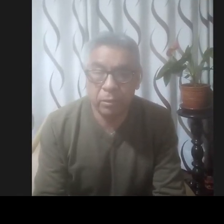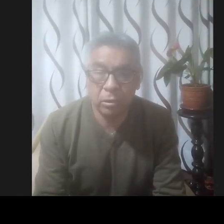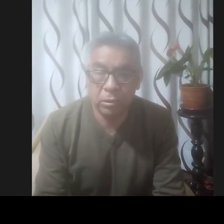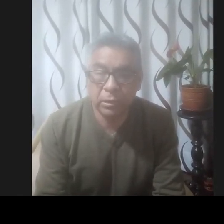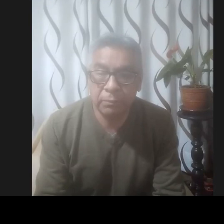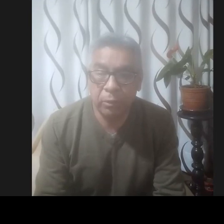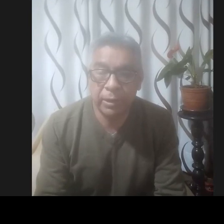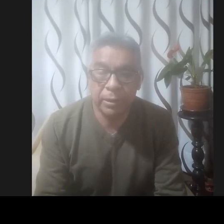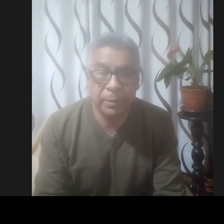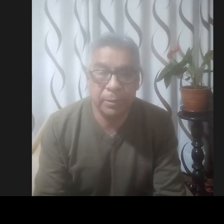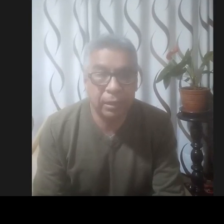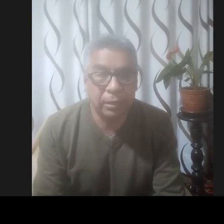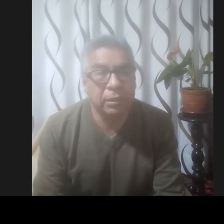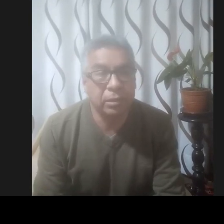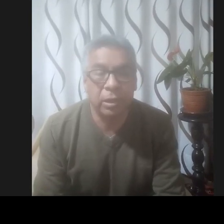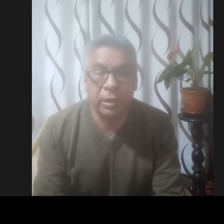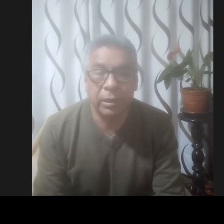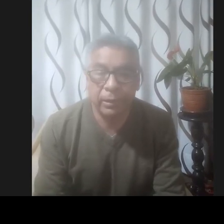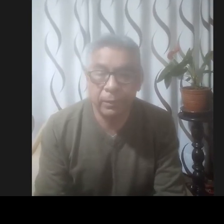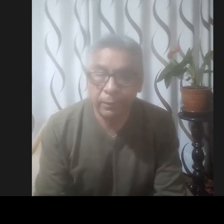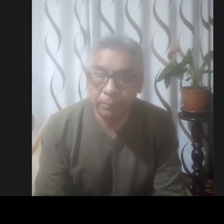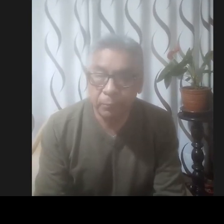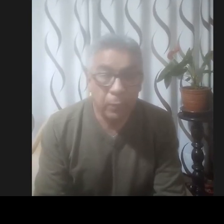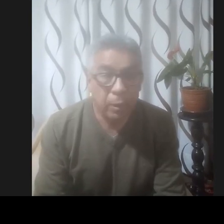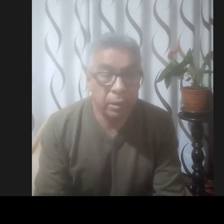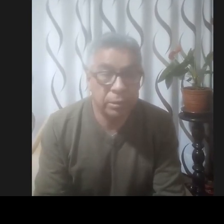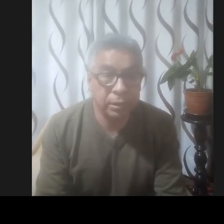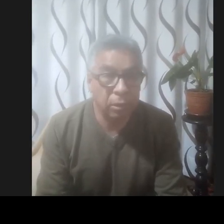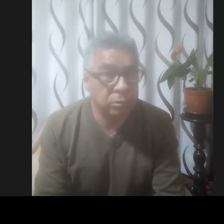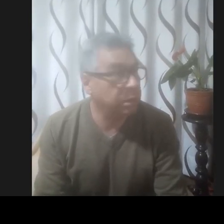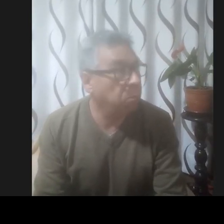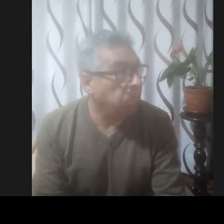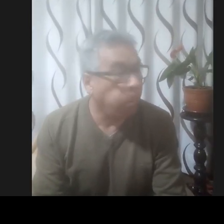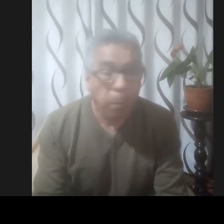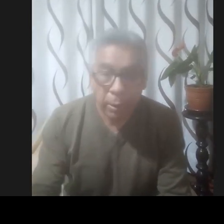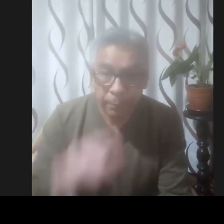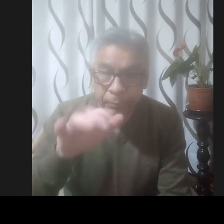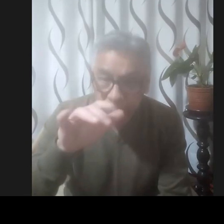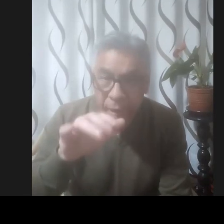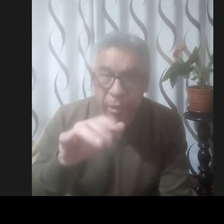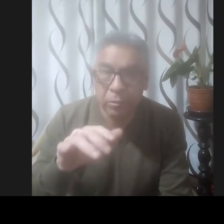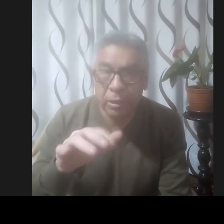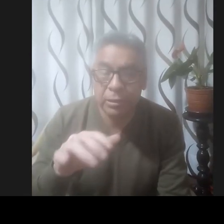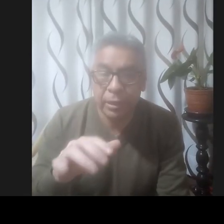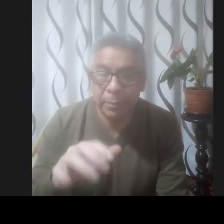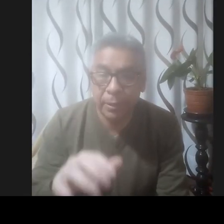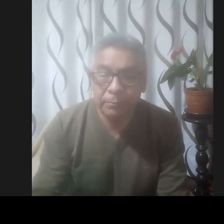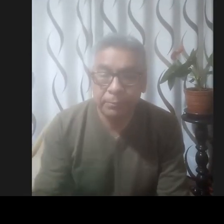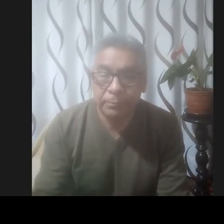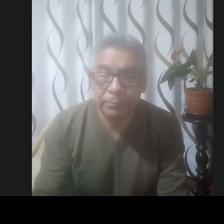entonces voy a revisar qué es lo que necesita usted ingreso al